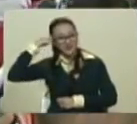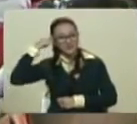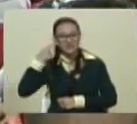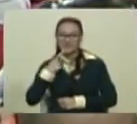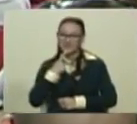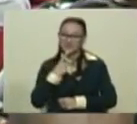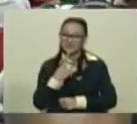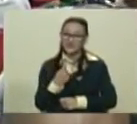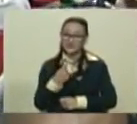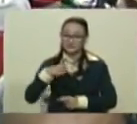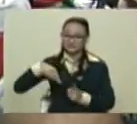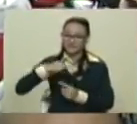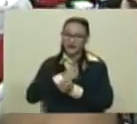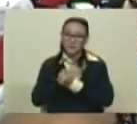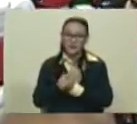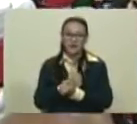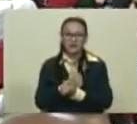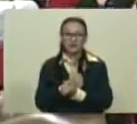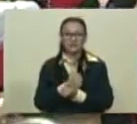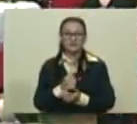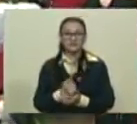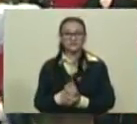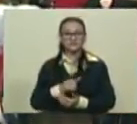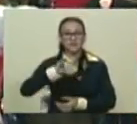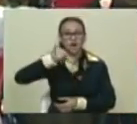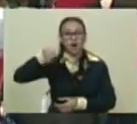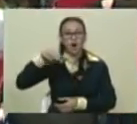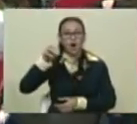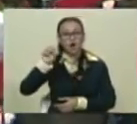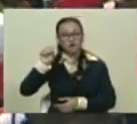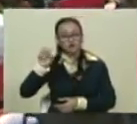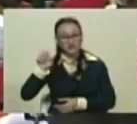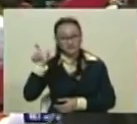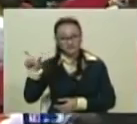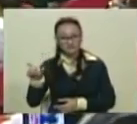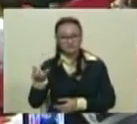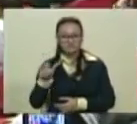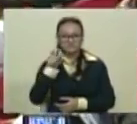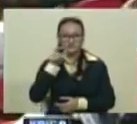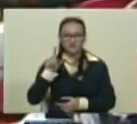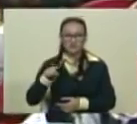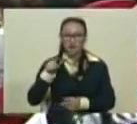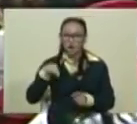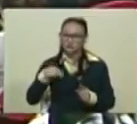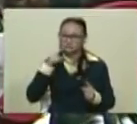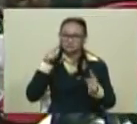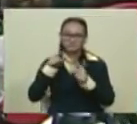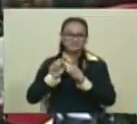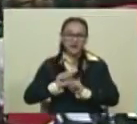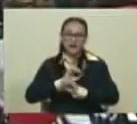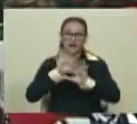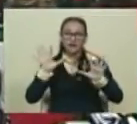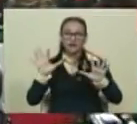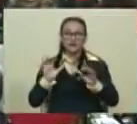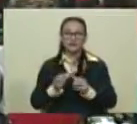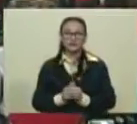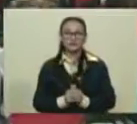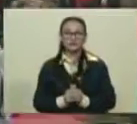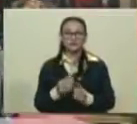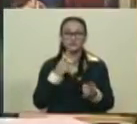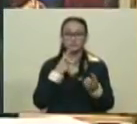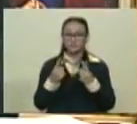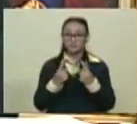dijera el apóstol José Martí. Hoy tenemos un objetivo muy claro,